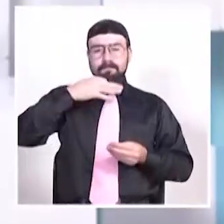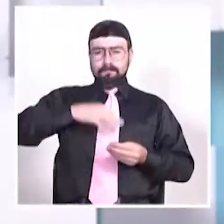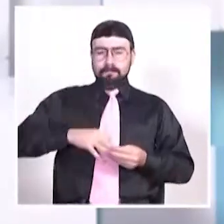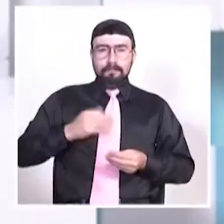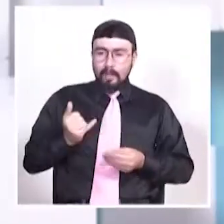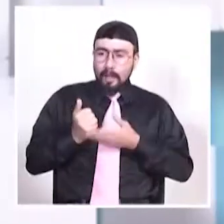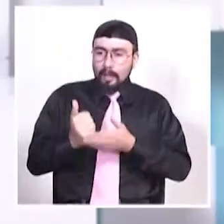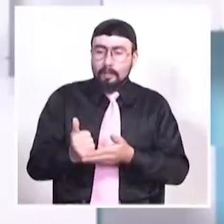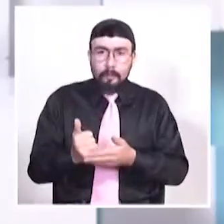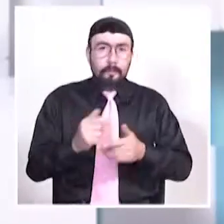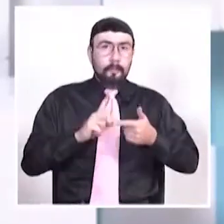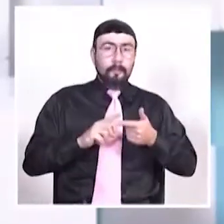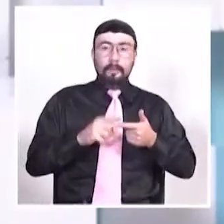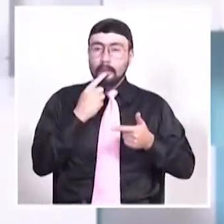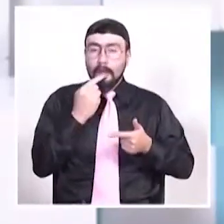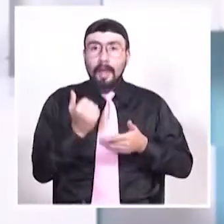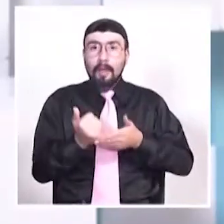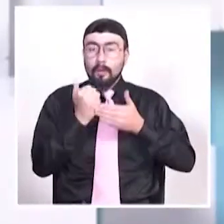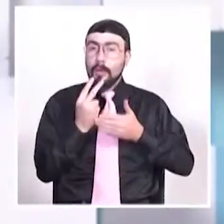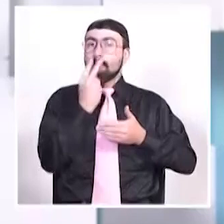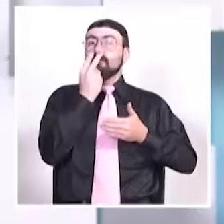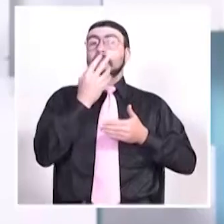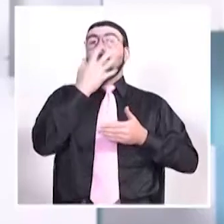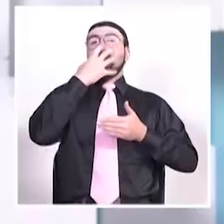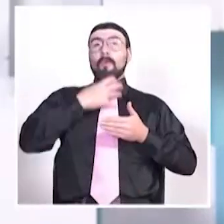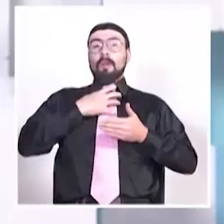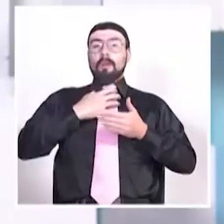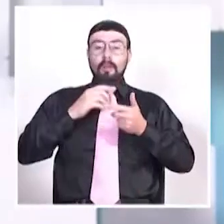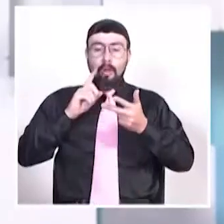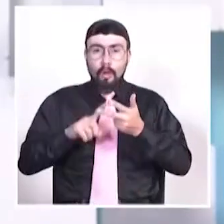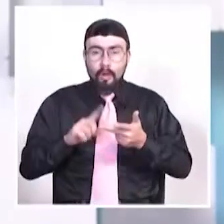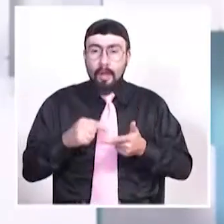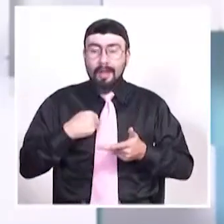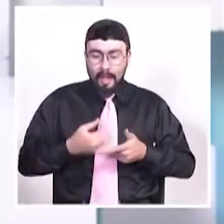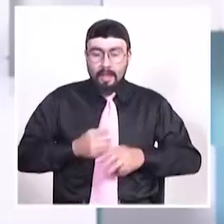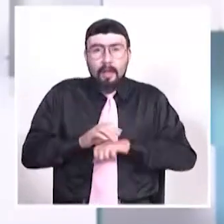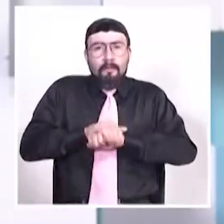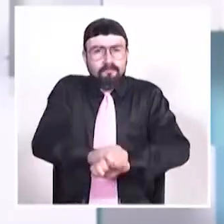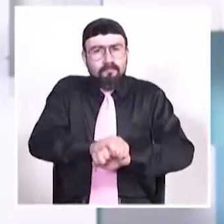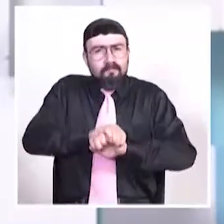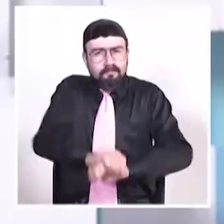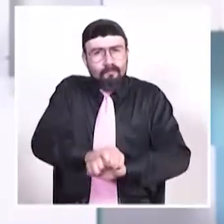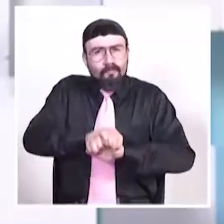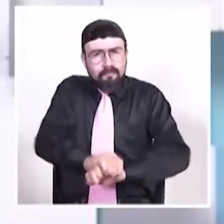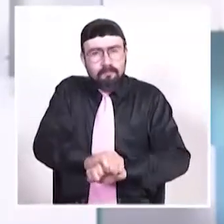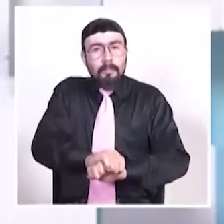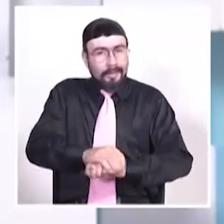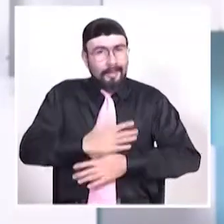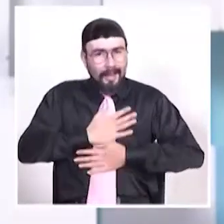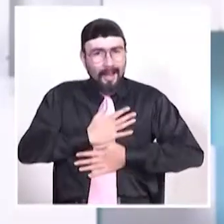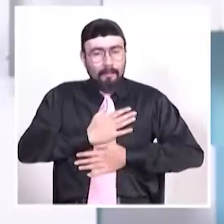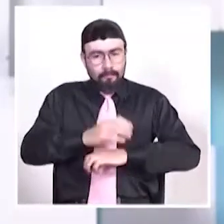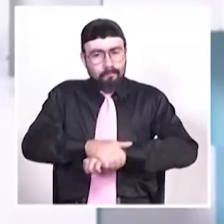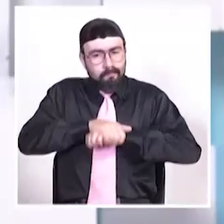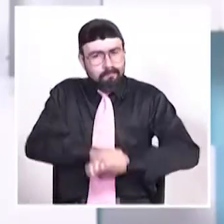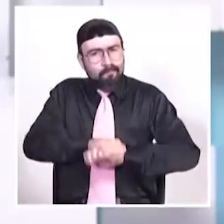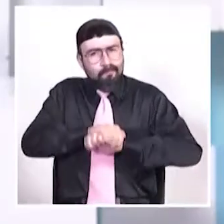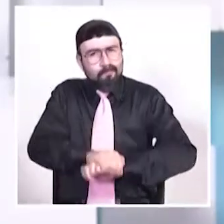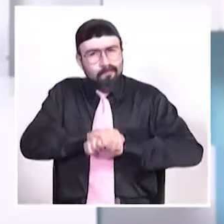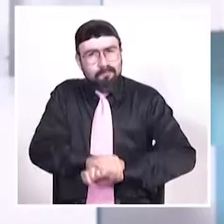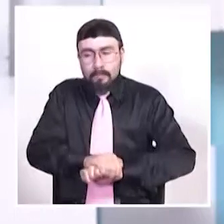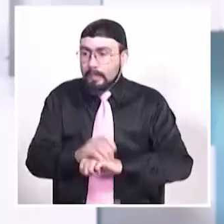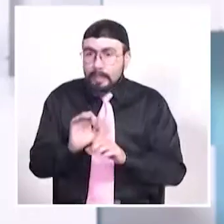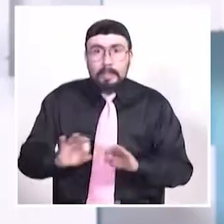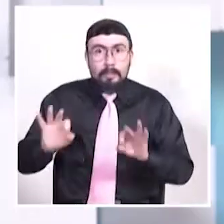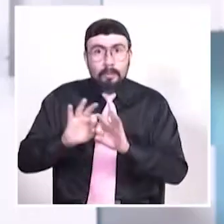quien está encargado de la vía aérea, hay quien está encargado de hacer las compresiones torácicas, y esas compresiones torácicas son fundamentales